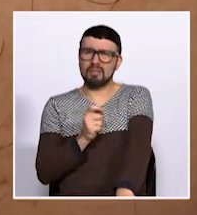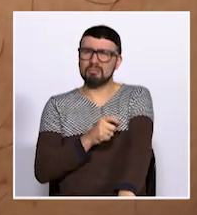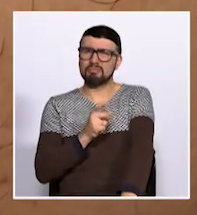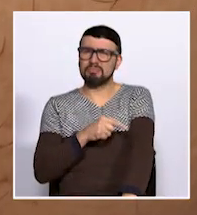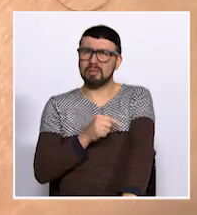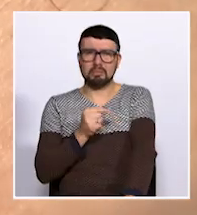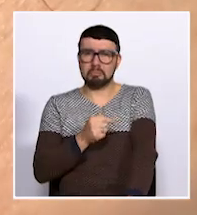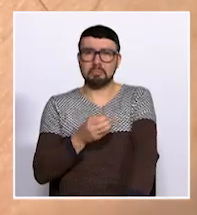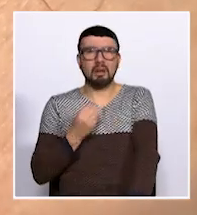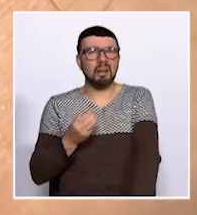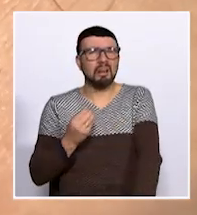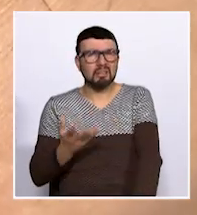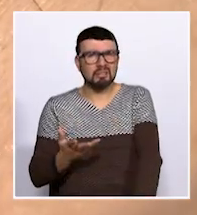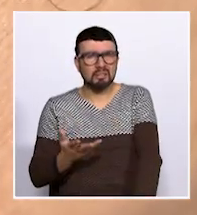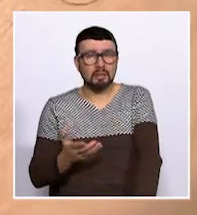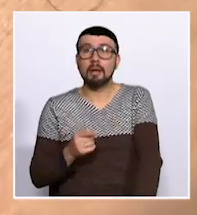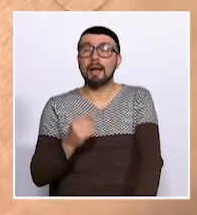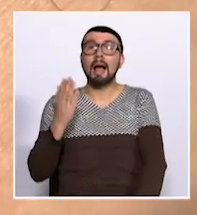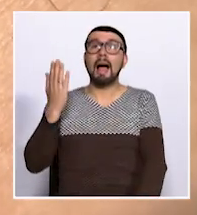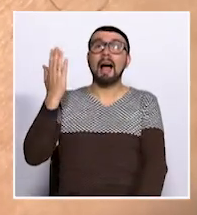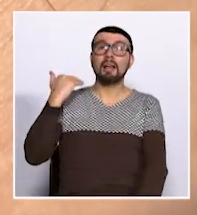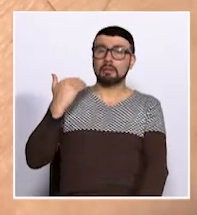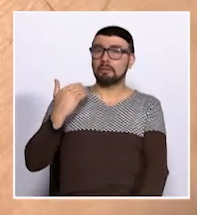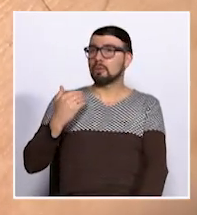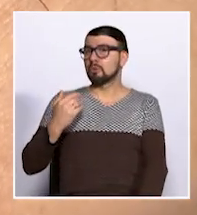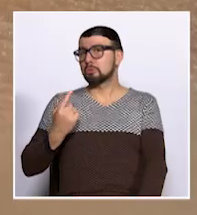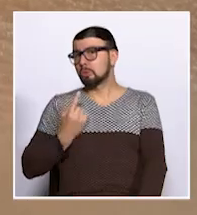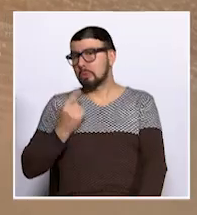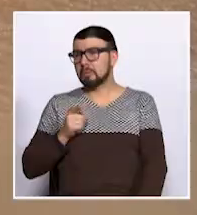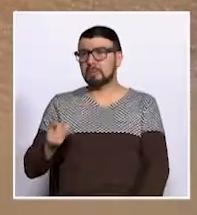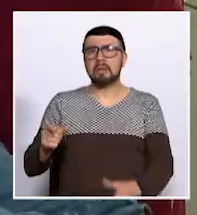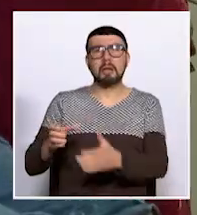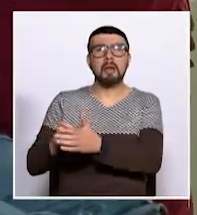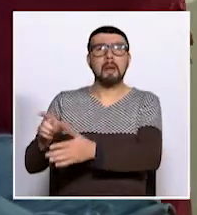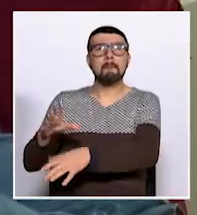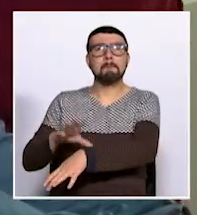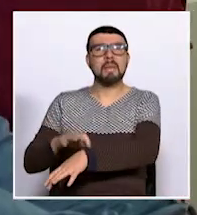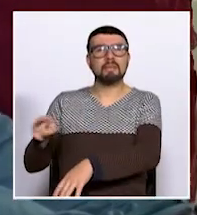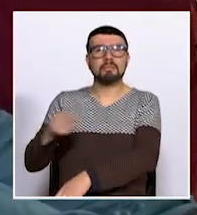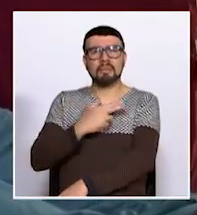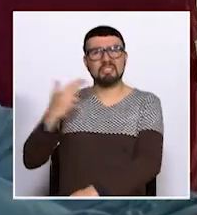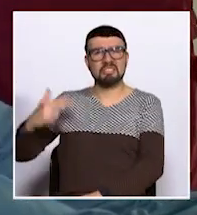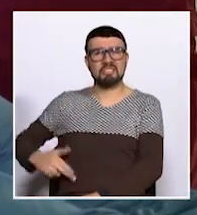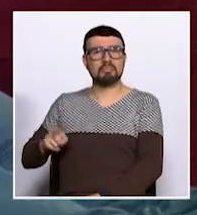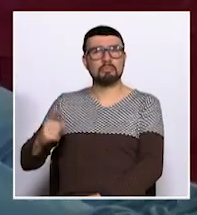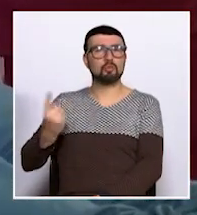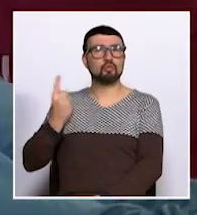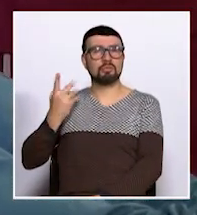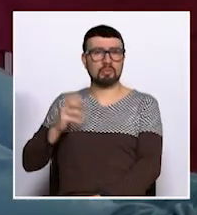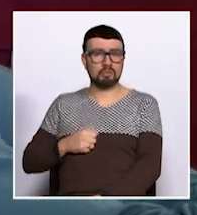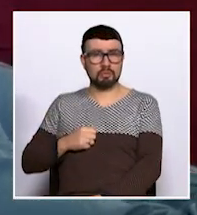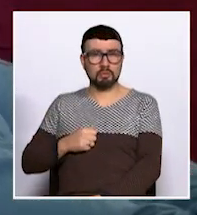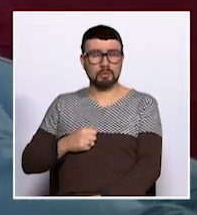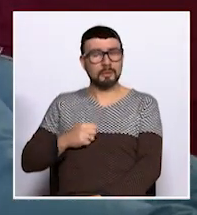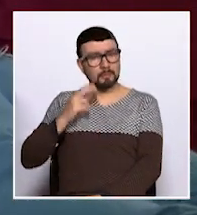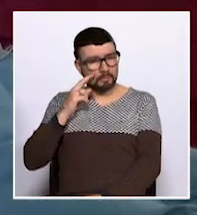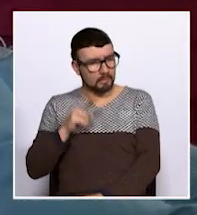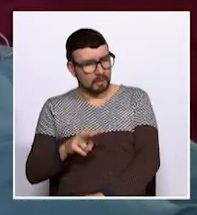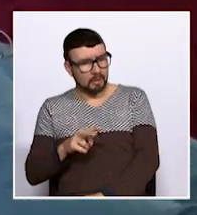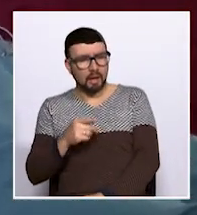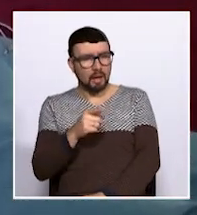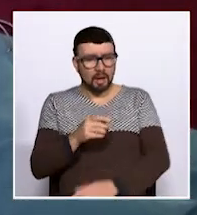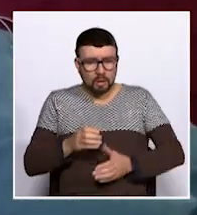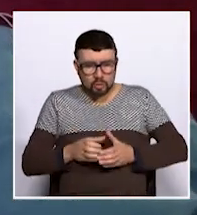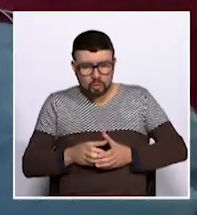pues, se basaba netamente en todo lo de la medicina tradicional china. Entonces, por ejemplo, vemos aquí punticos de